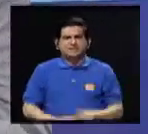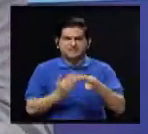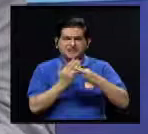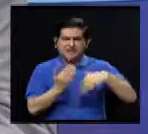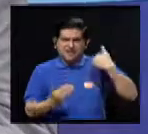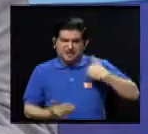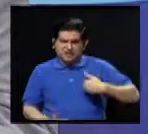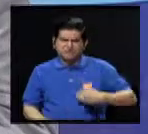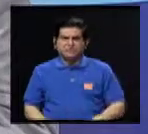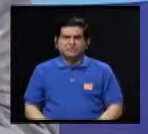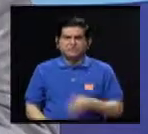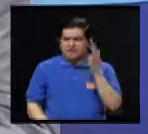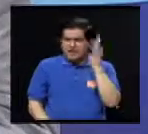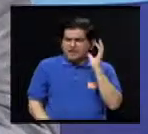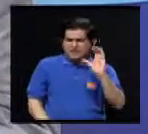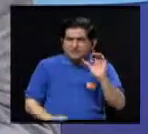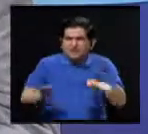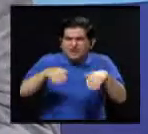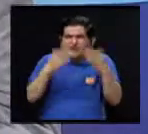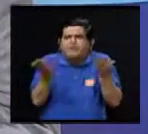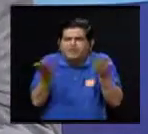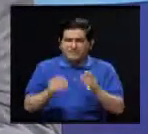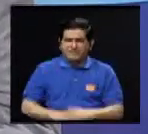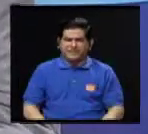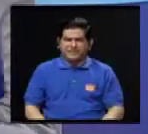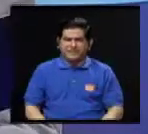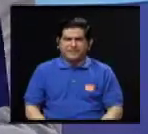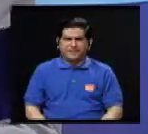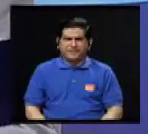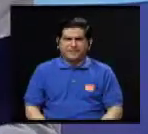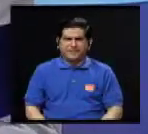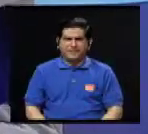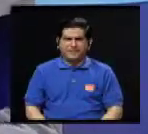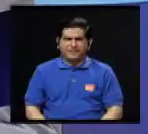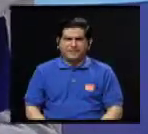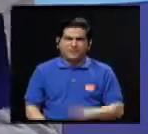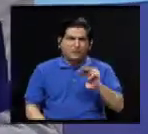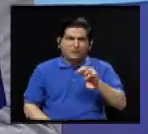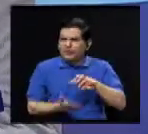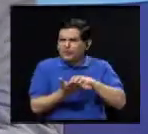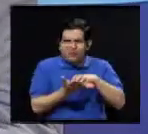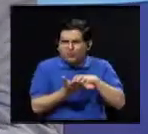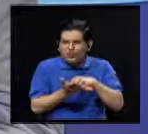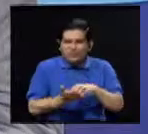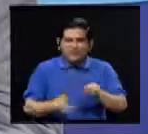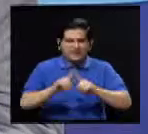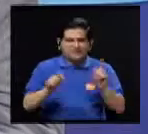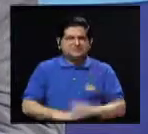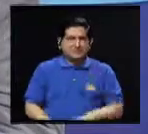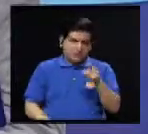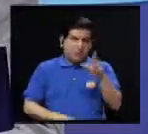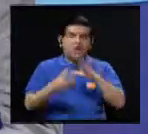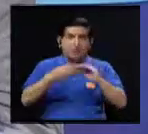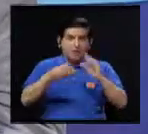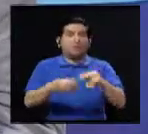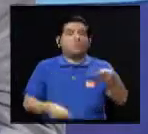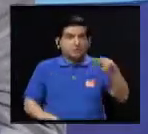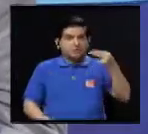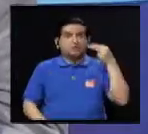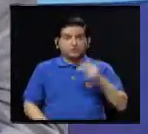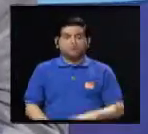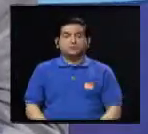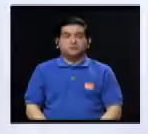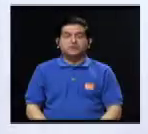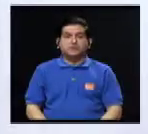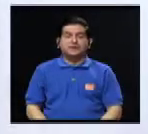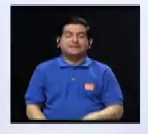de doña Claudia, que de alguna manera es, pues no cuestionado, pero sí. doña Claudia cuenta Claudia una historia, ¿verdad? Cuestiona un